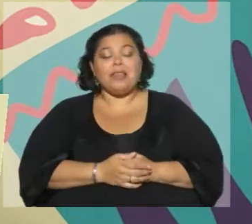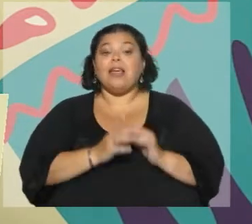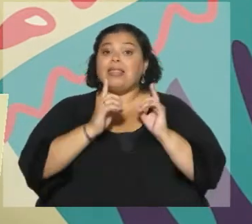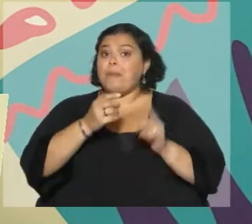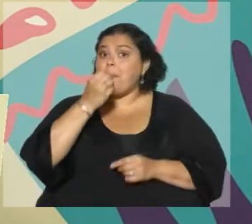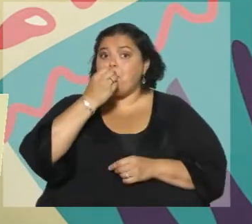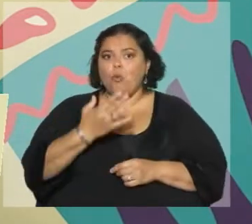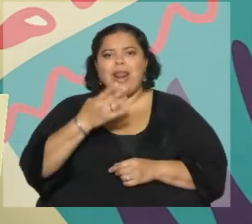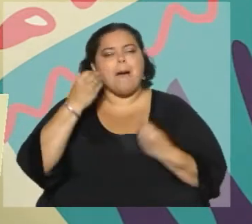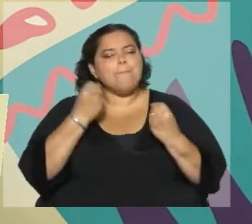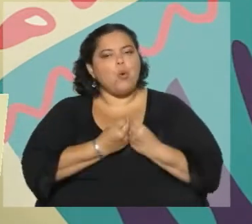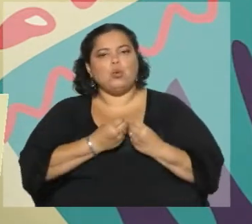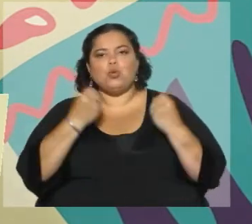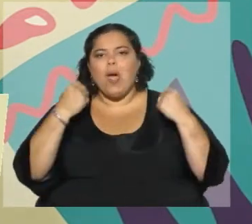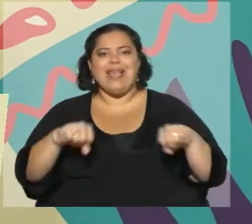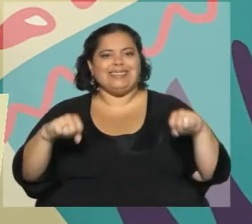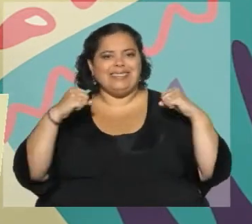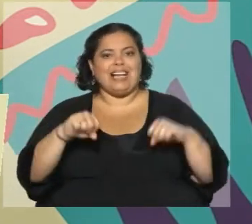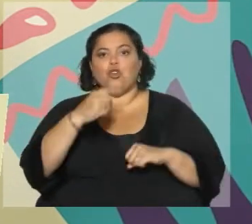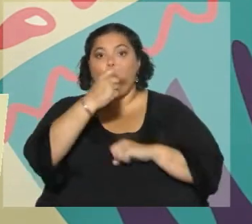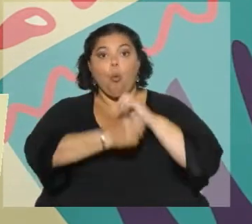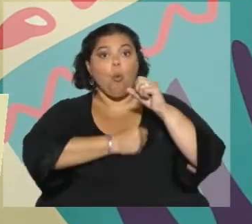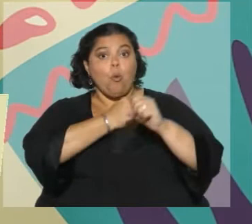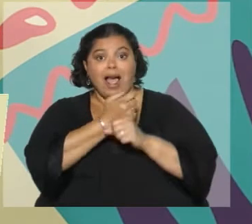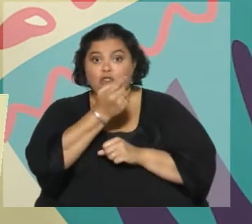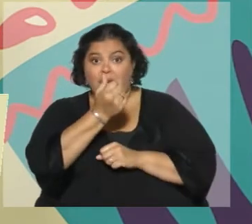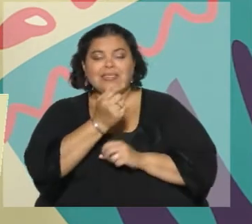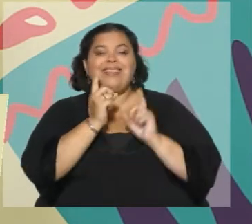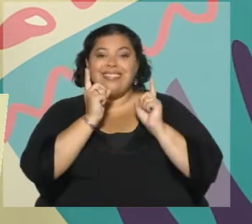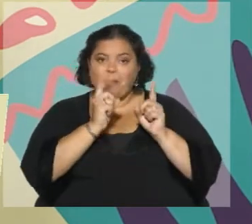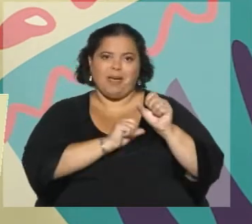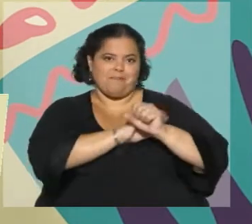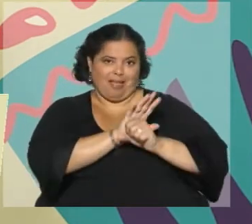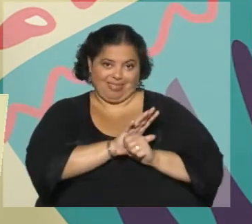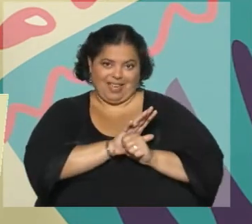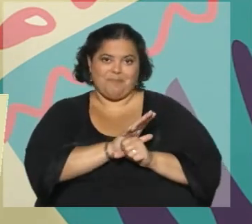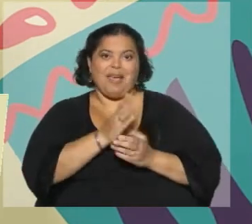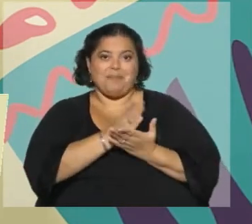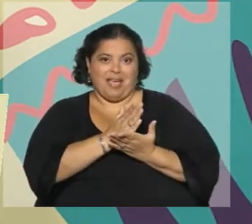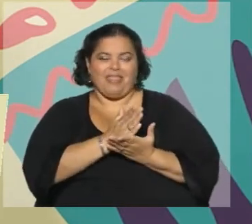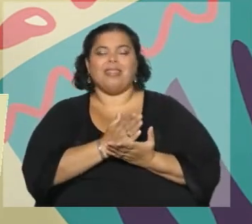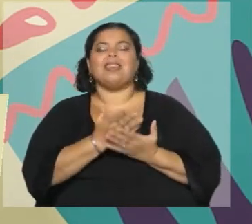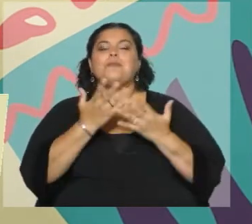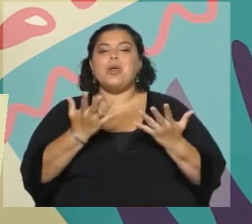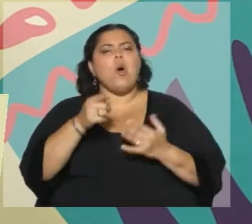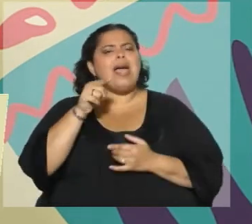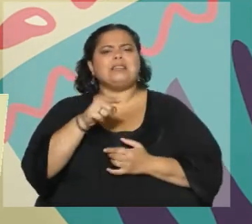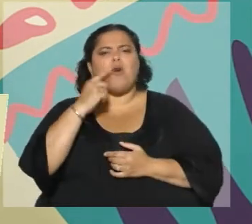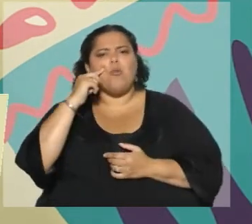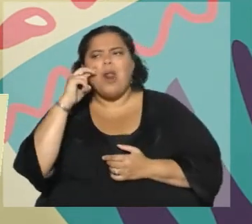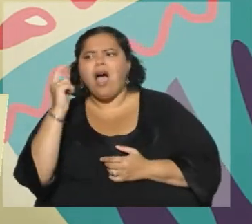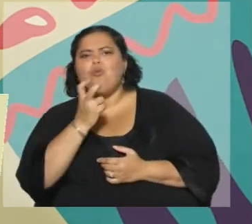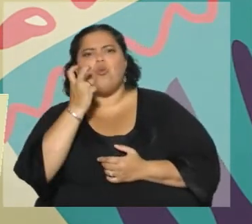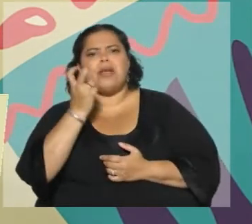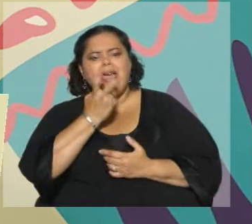mucho ensayo de un año entero casi también atravesado por la pandemia y nada fue una búsqueda de código en